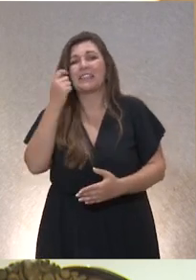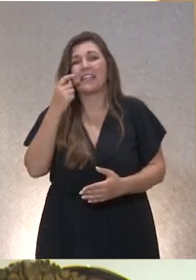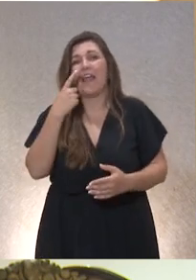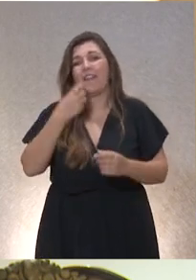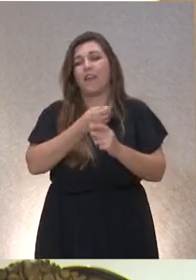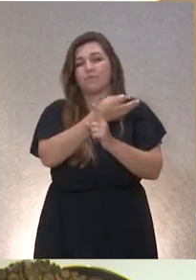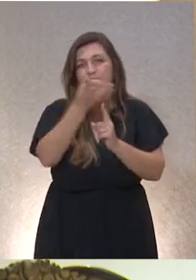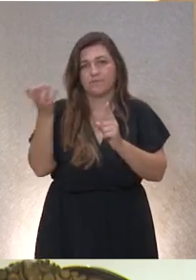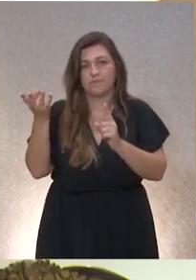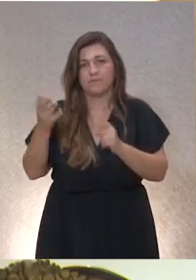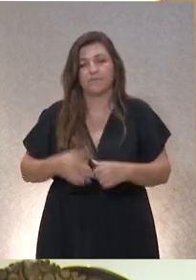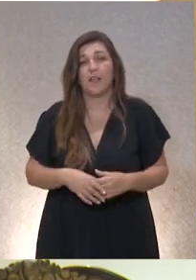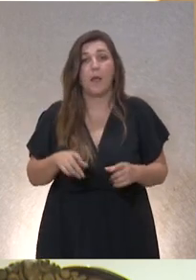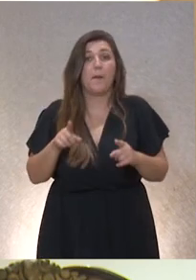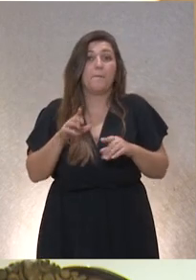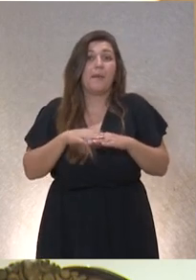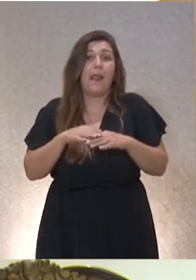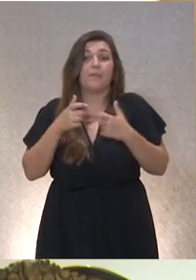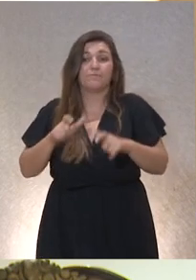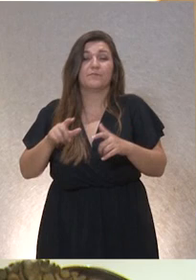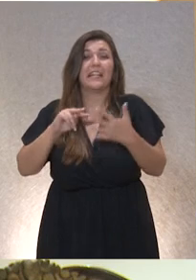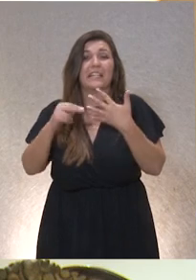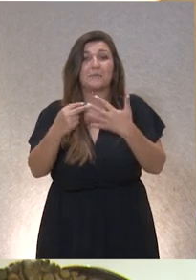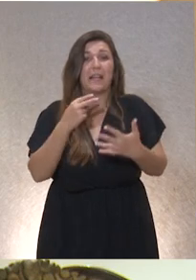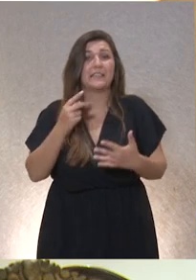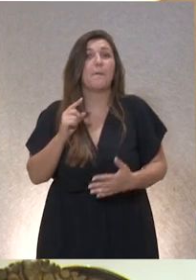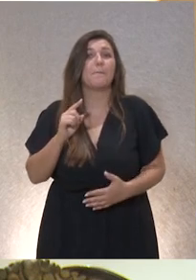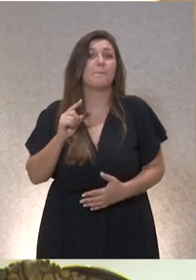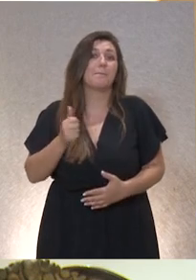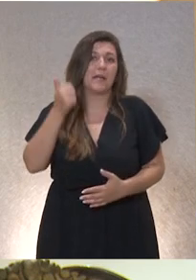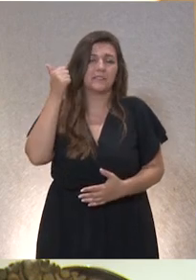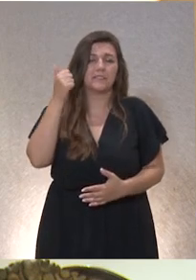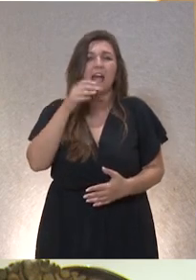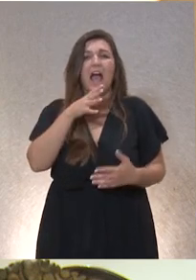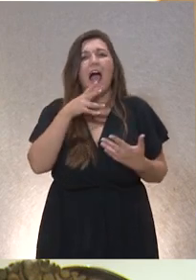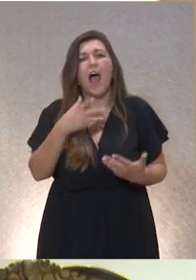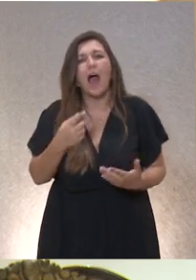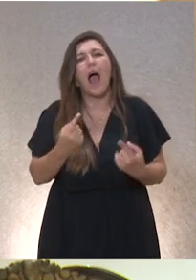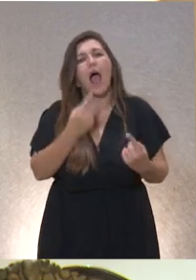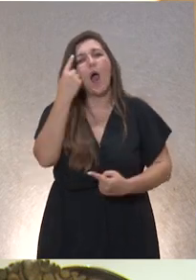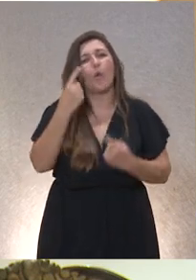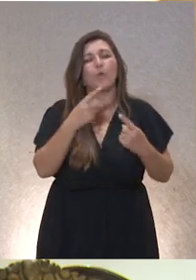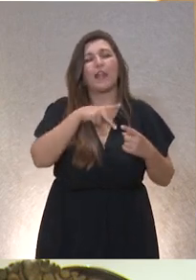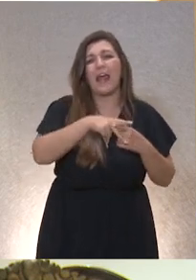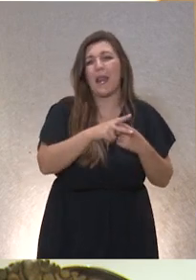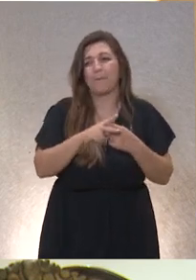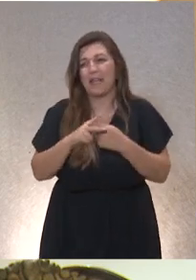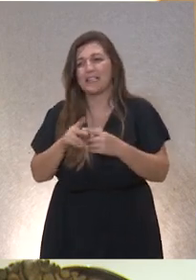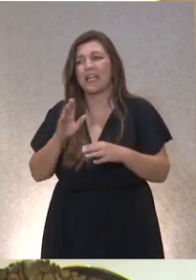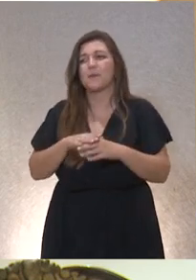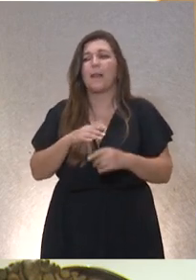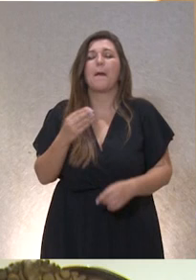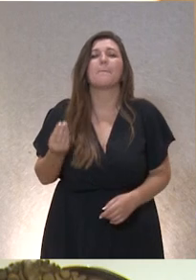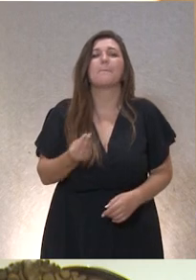también porque el sector sea más transparente hoy además disponemos de una serie de instrumentos que pueden mejorar